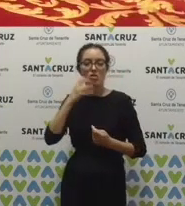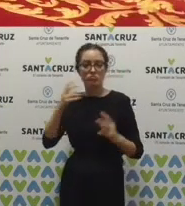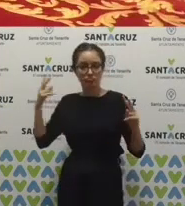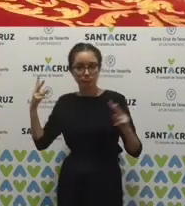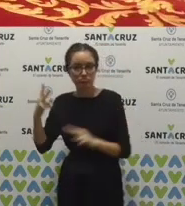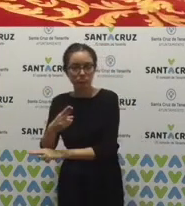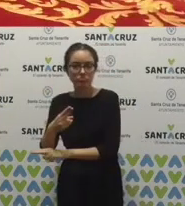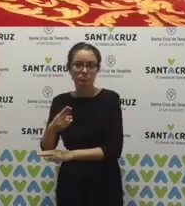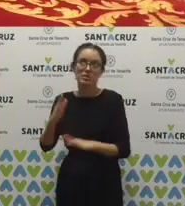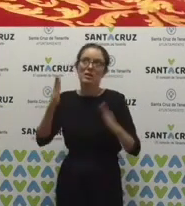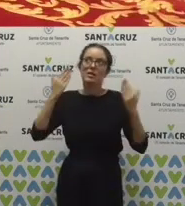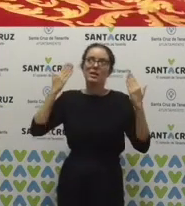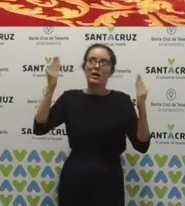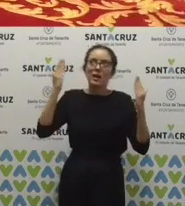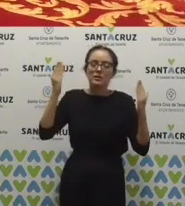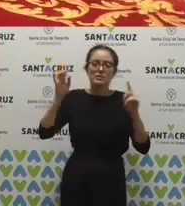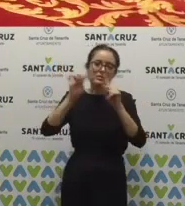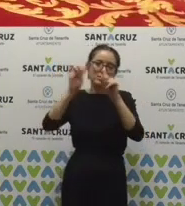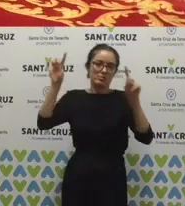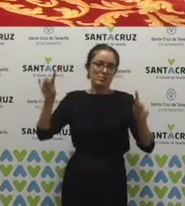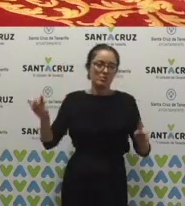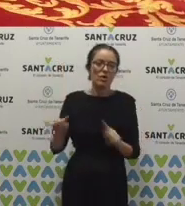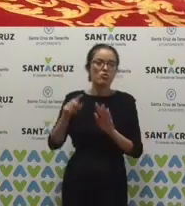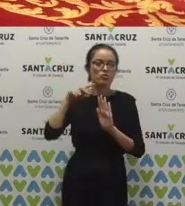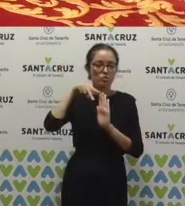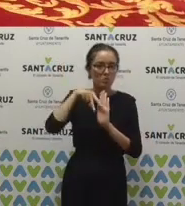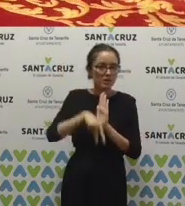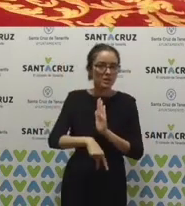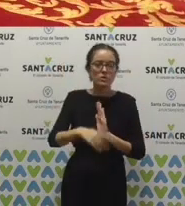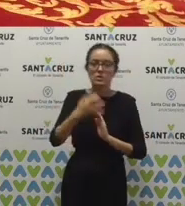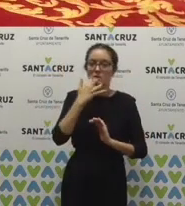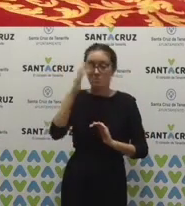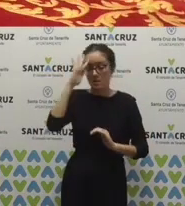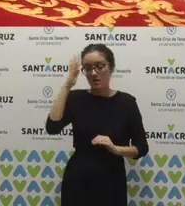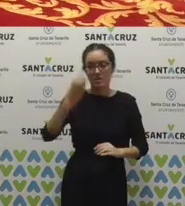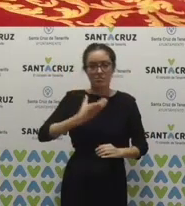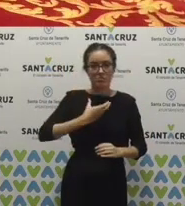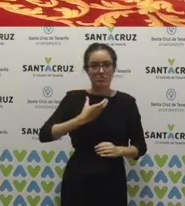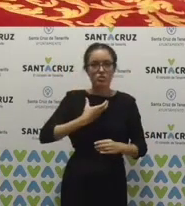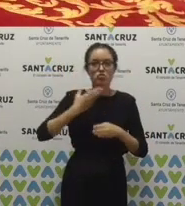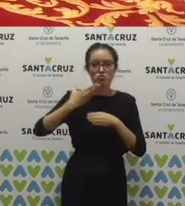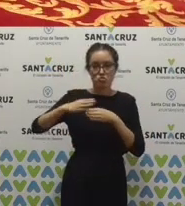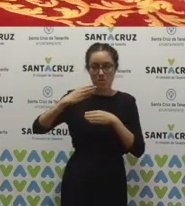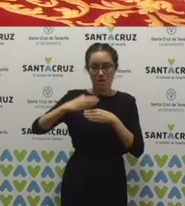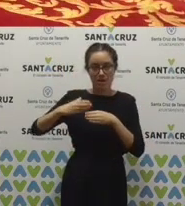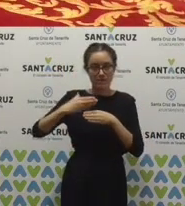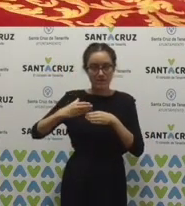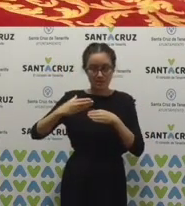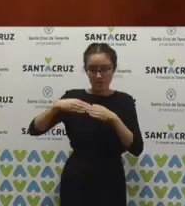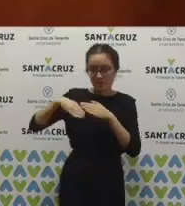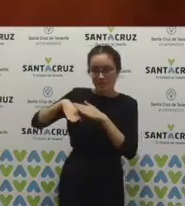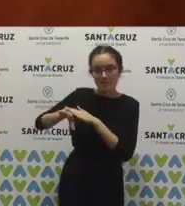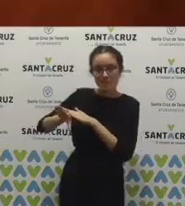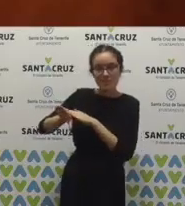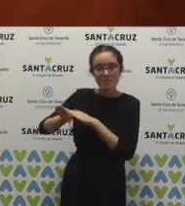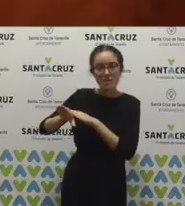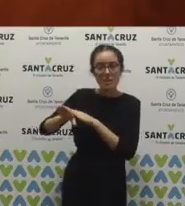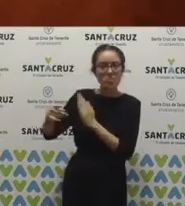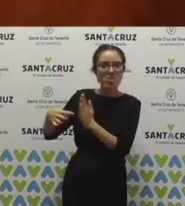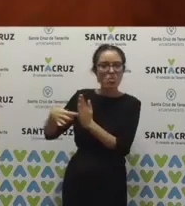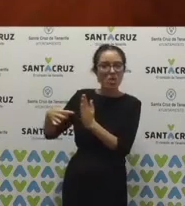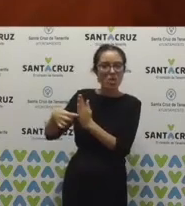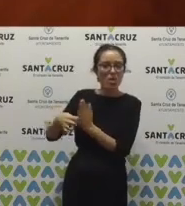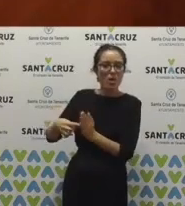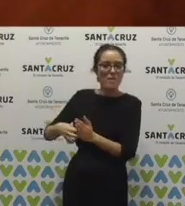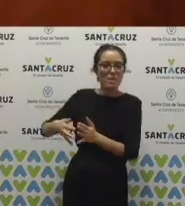marco normativo que hizo posible que si el ayuntamiento tenía un superávit pues no nos endeudamos más sino que el dinero fuera